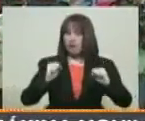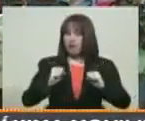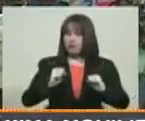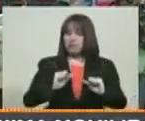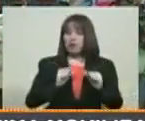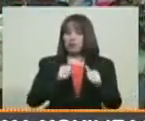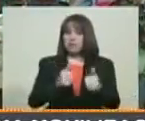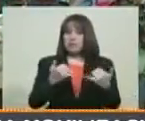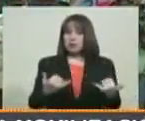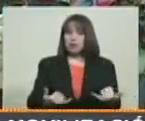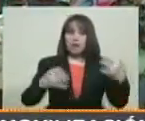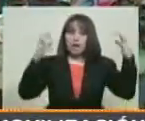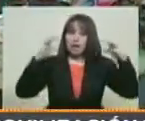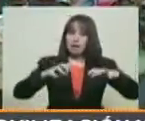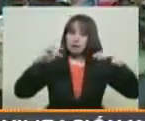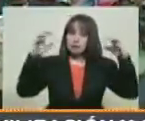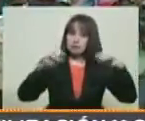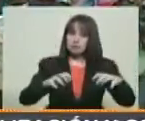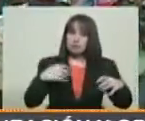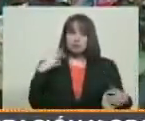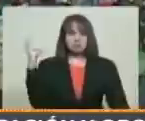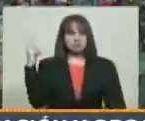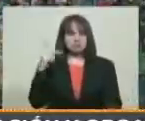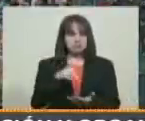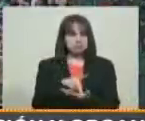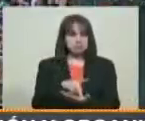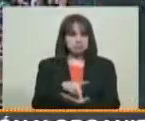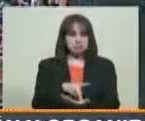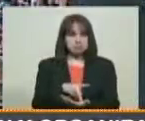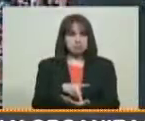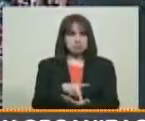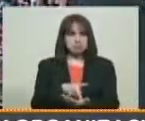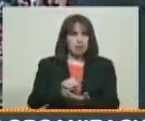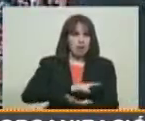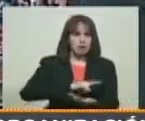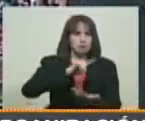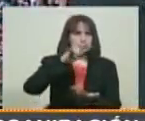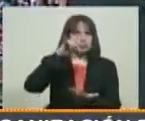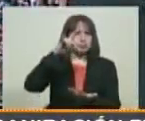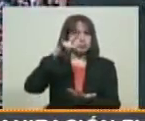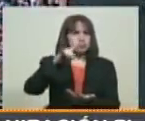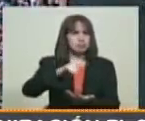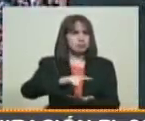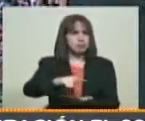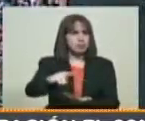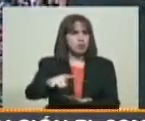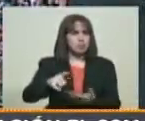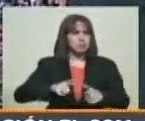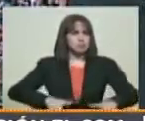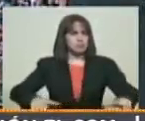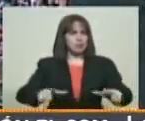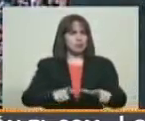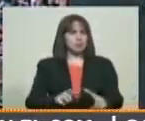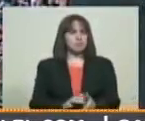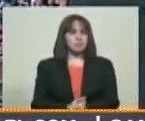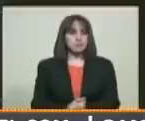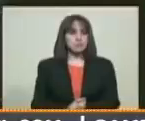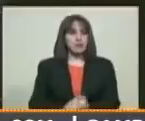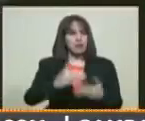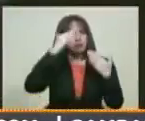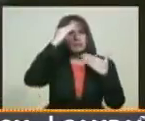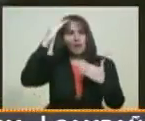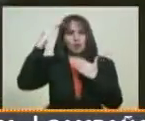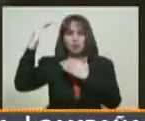las lluvias y allí llegamos al aeropuerto de Acarigua y